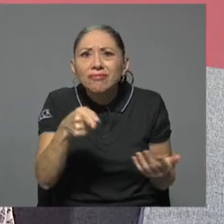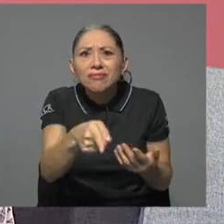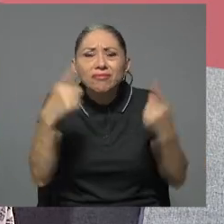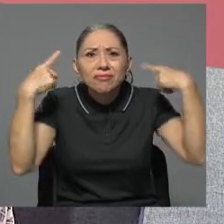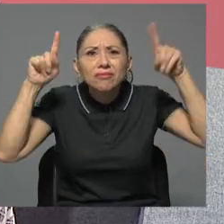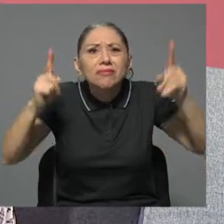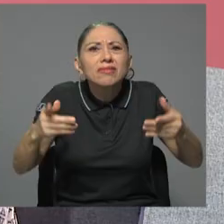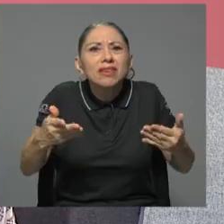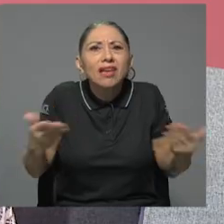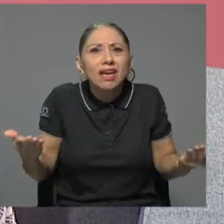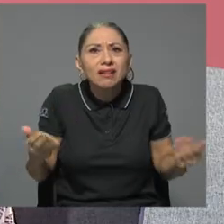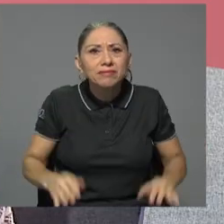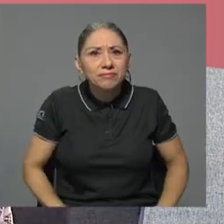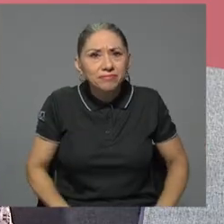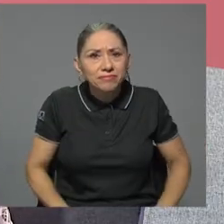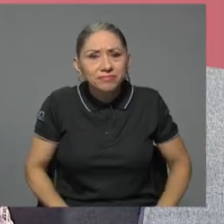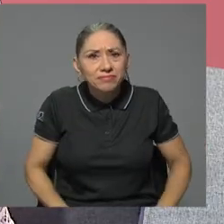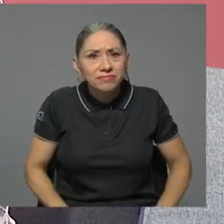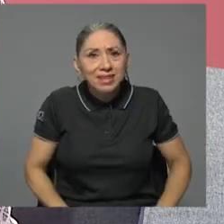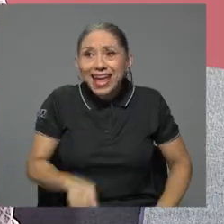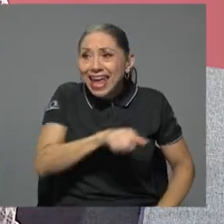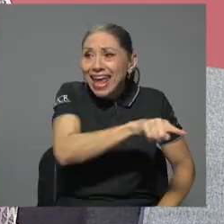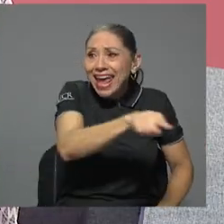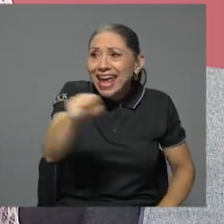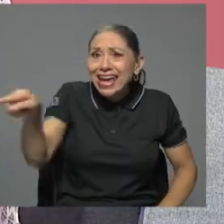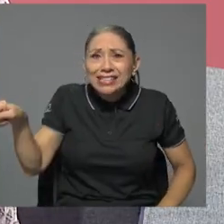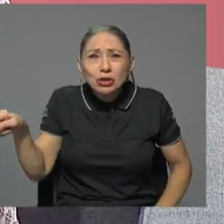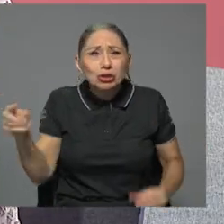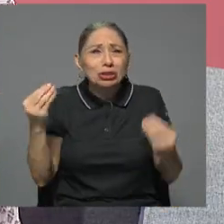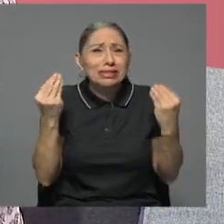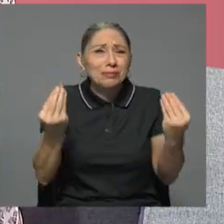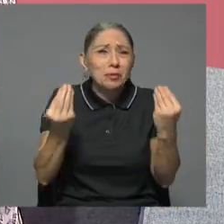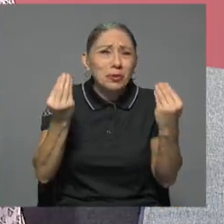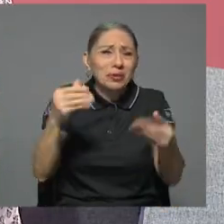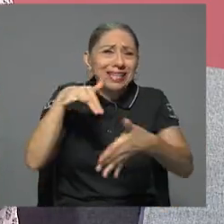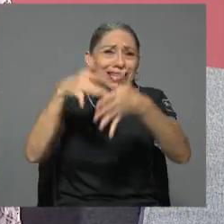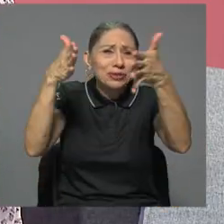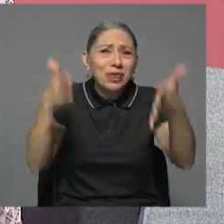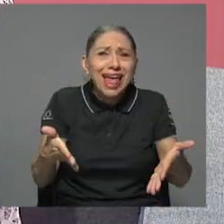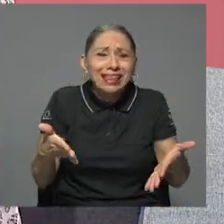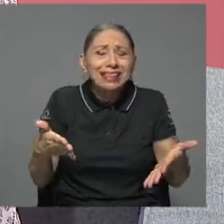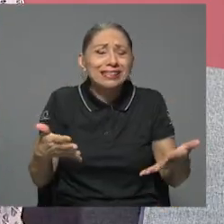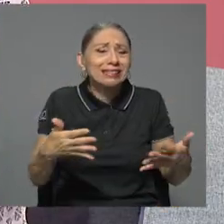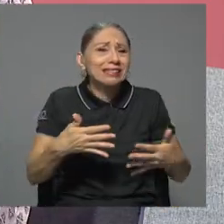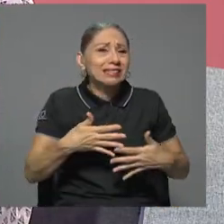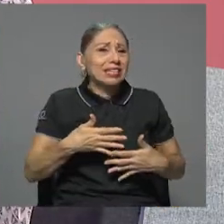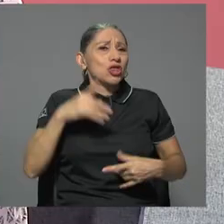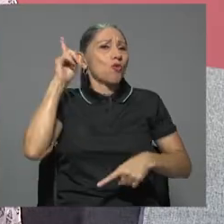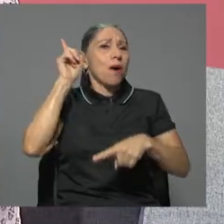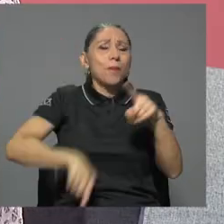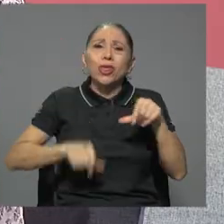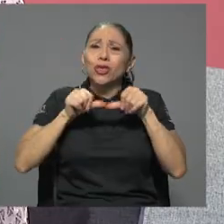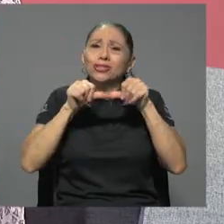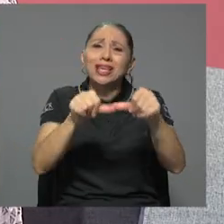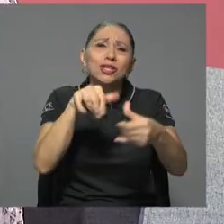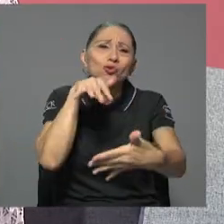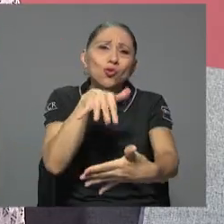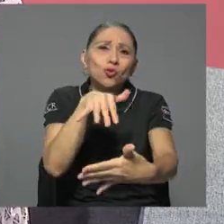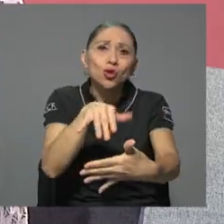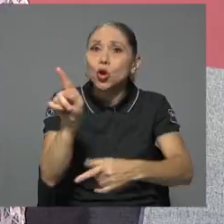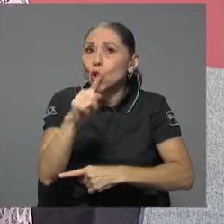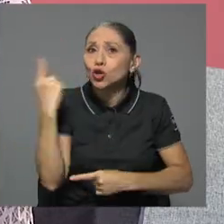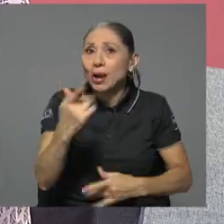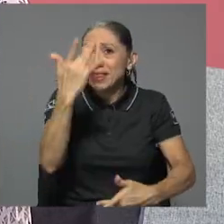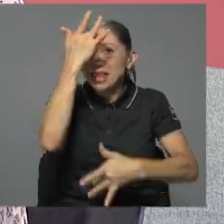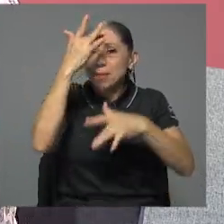la condena de estos miles de estudiantes que no han podido seguir su curso no sólo con la pandemia